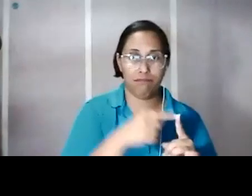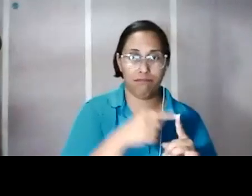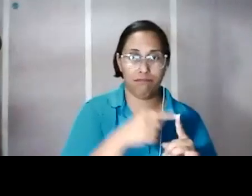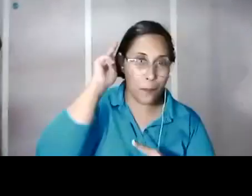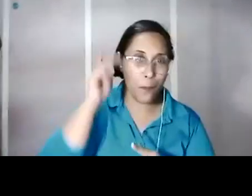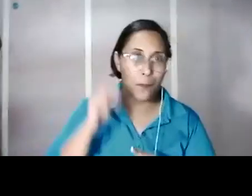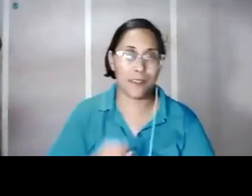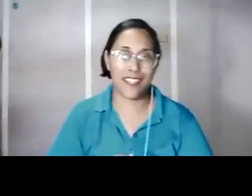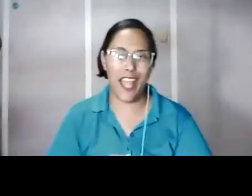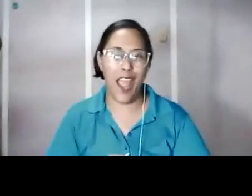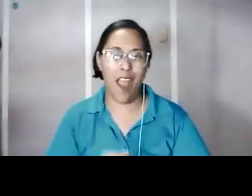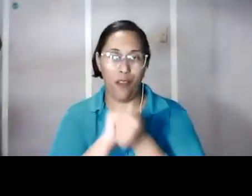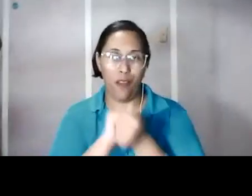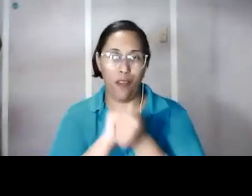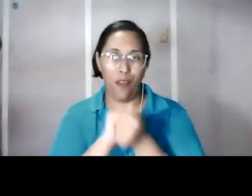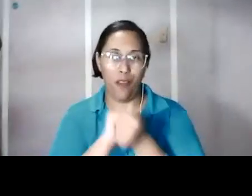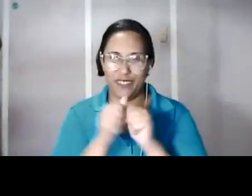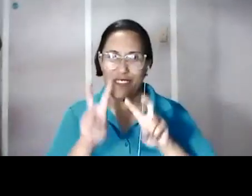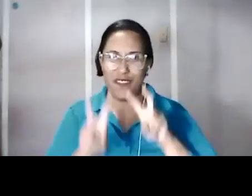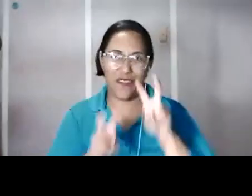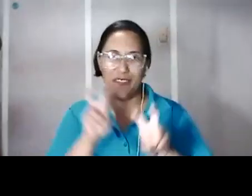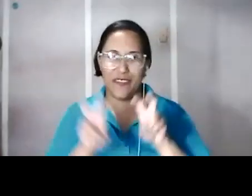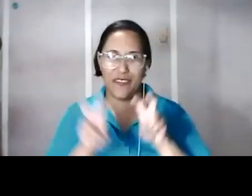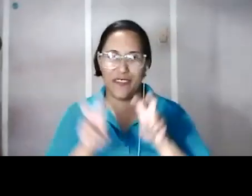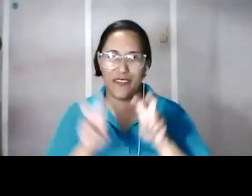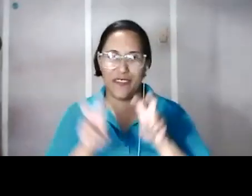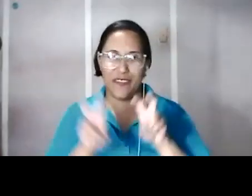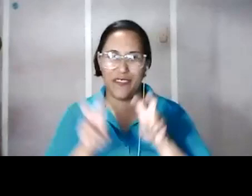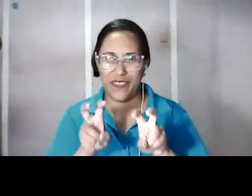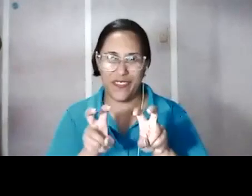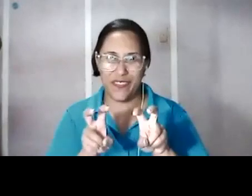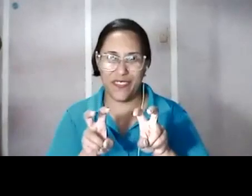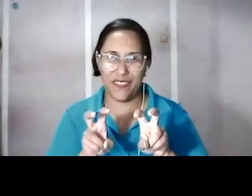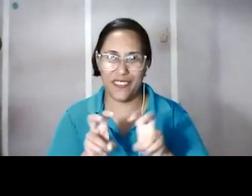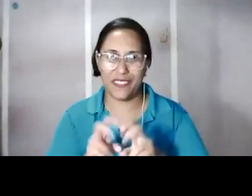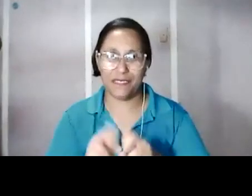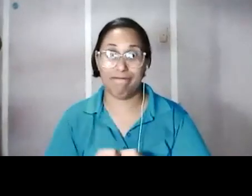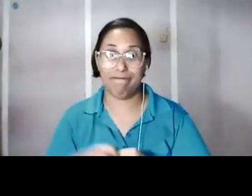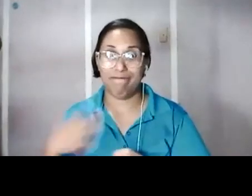una competencia de carnavales, ¿no? que ni les cuento.